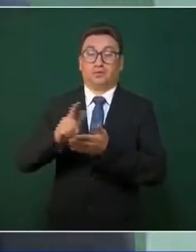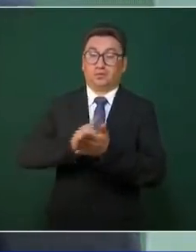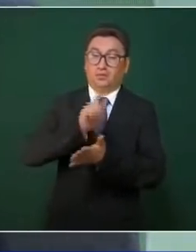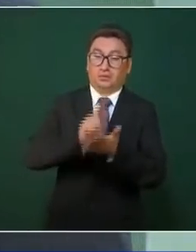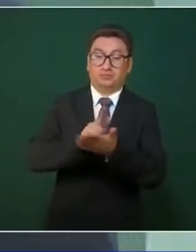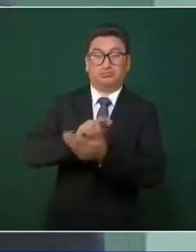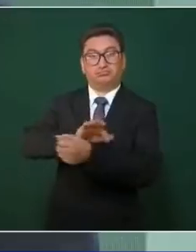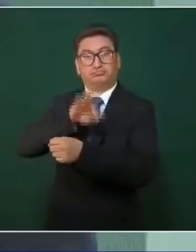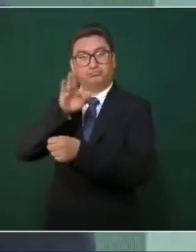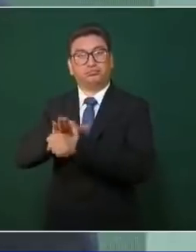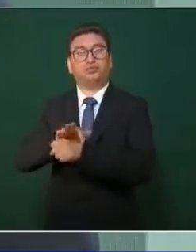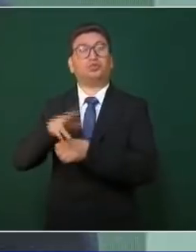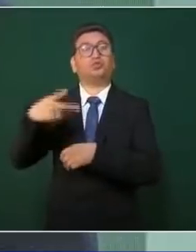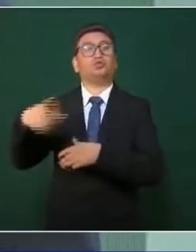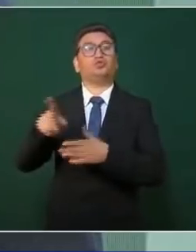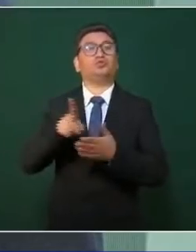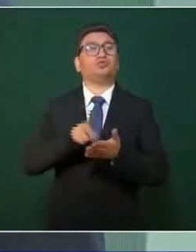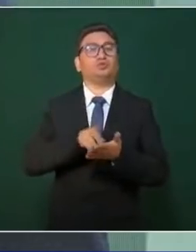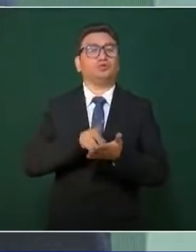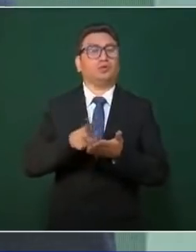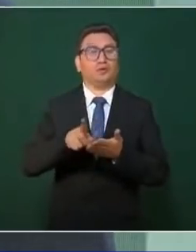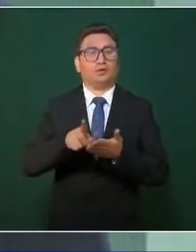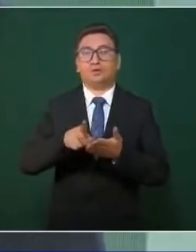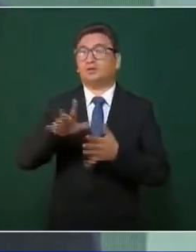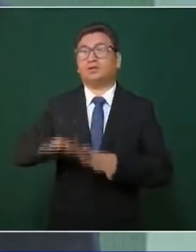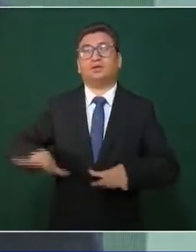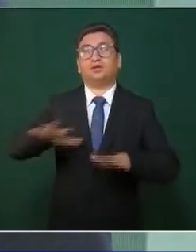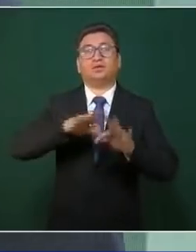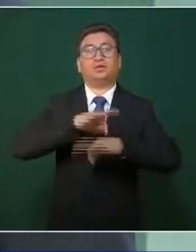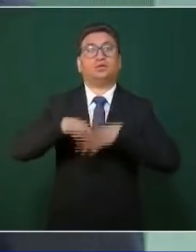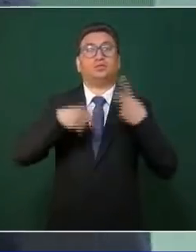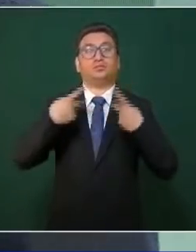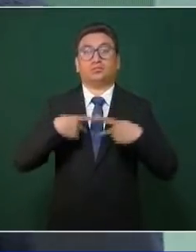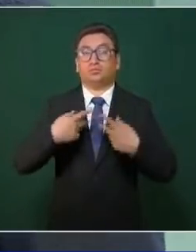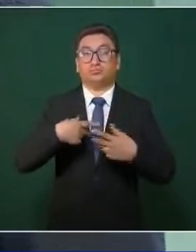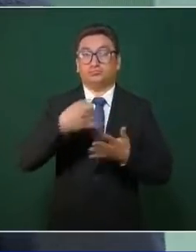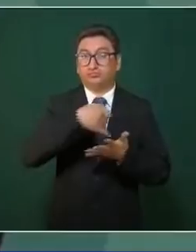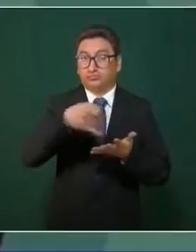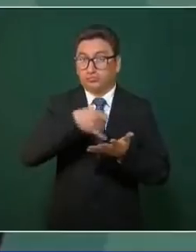prestaciones, el derecho de los campesinos a la tierra,